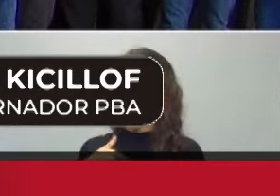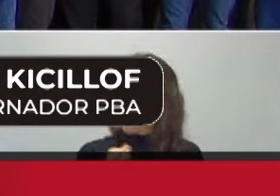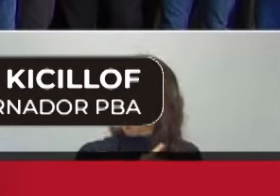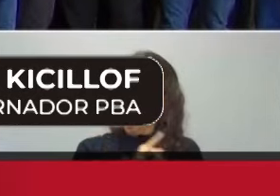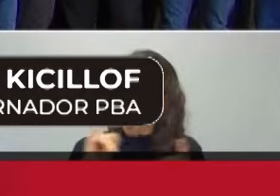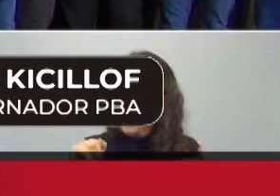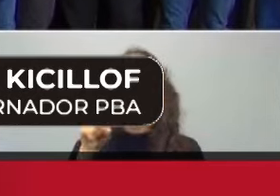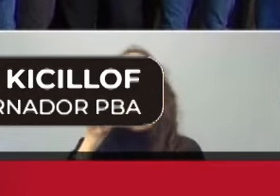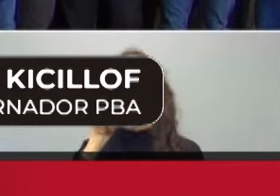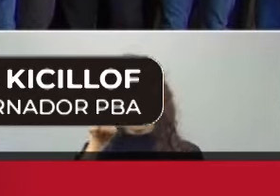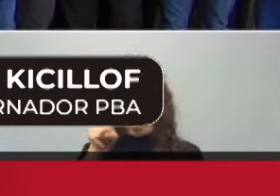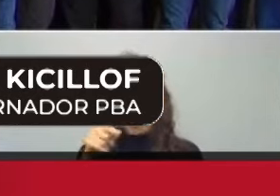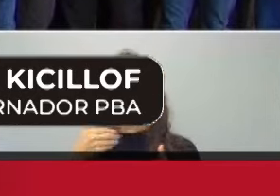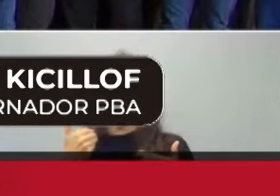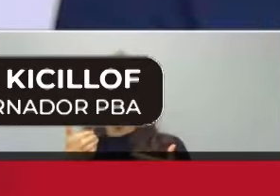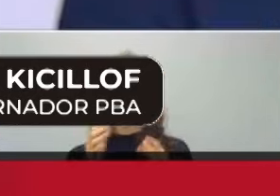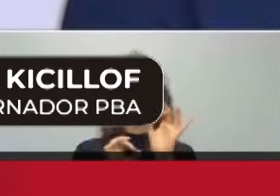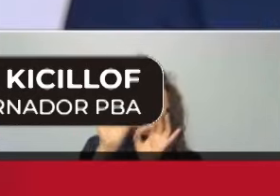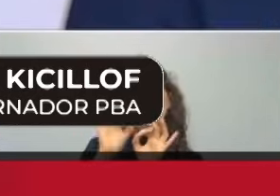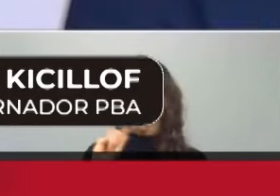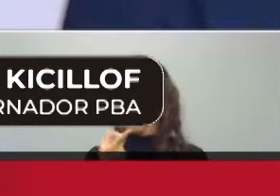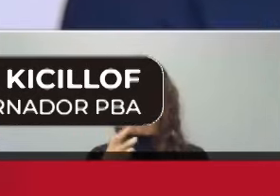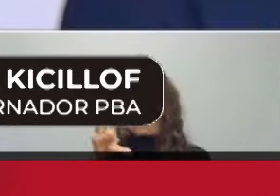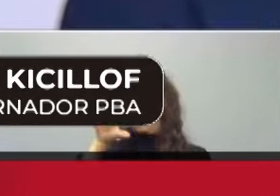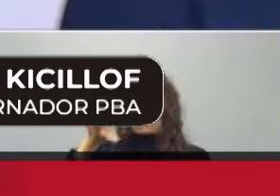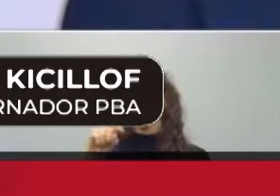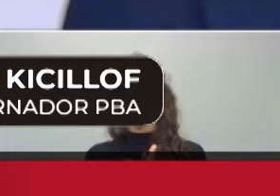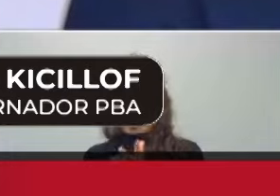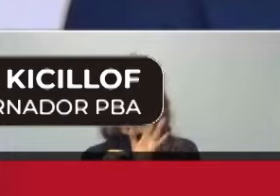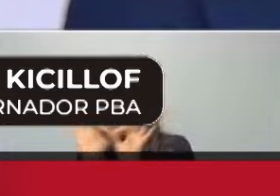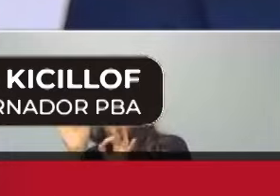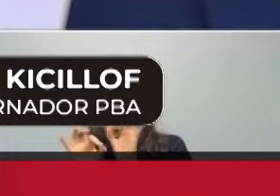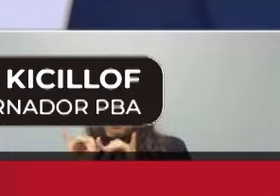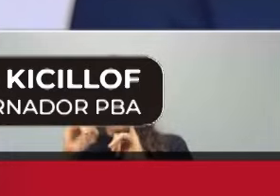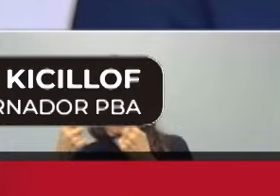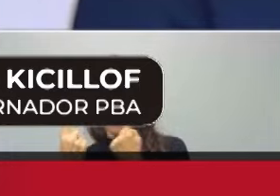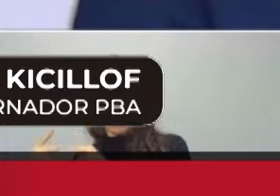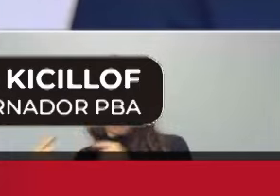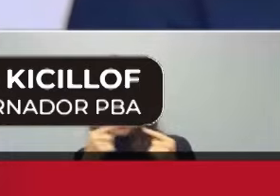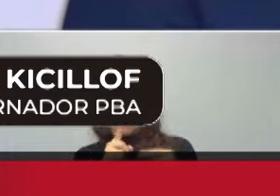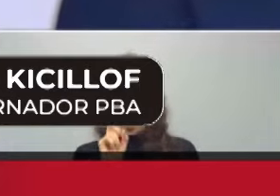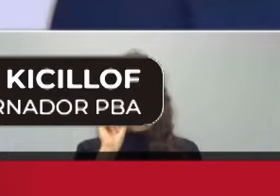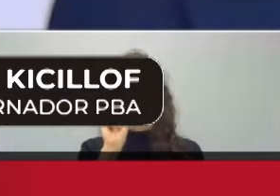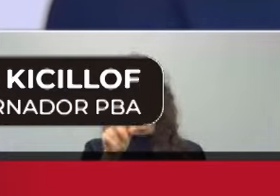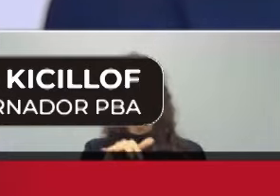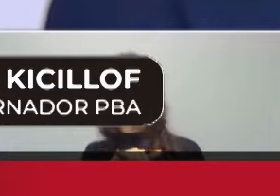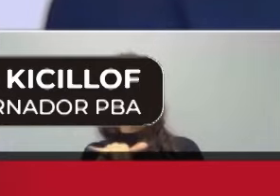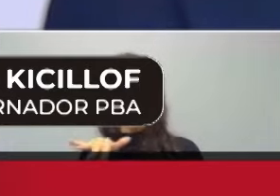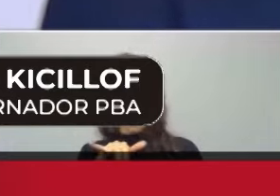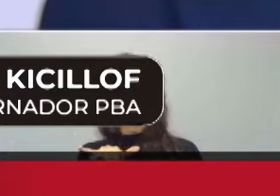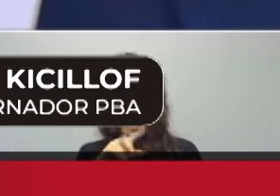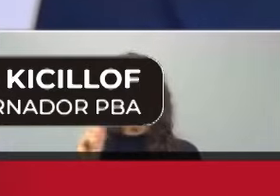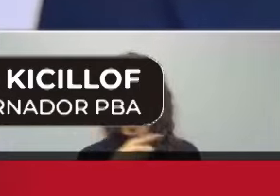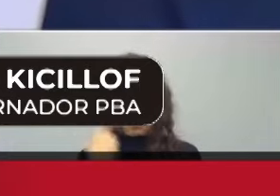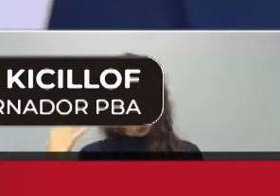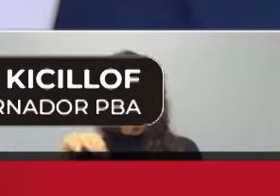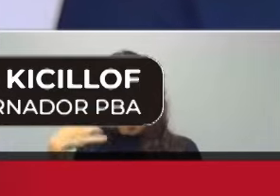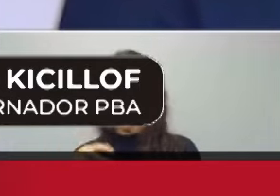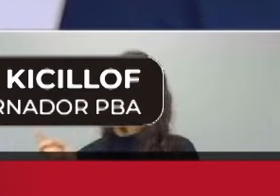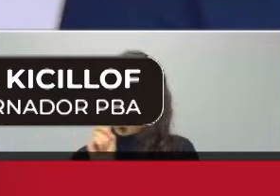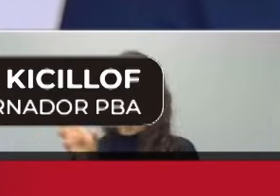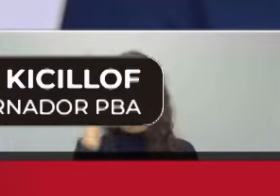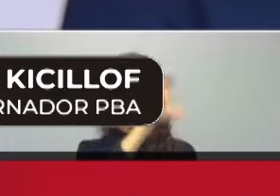tal vez en proporción por la magnitud de la provincia, pero no en calidad y en la situación con el resto